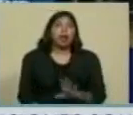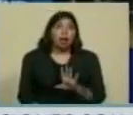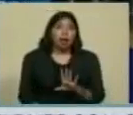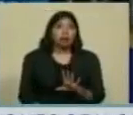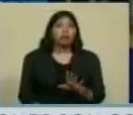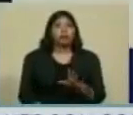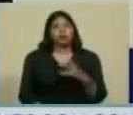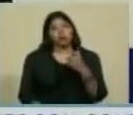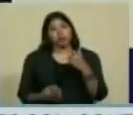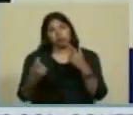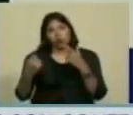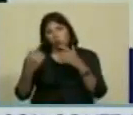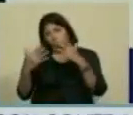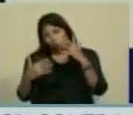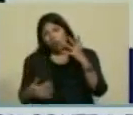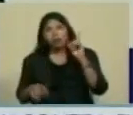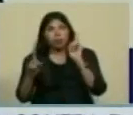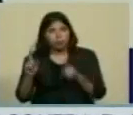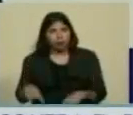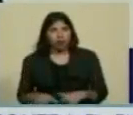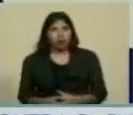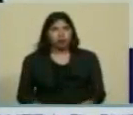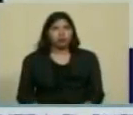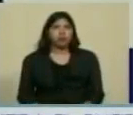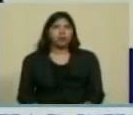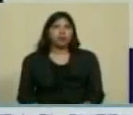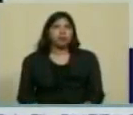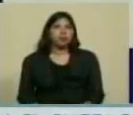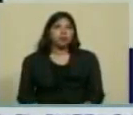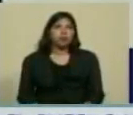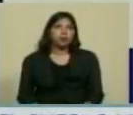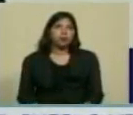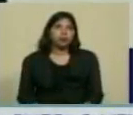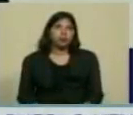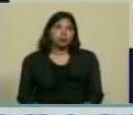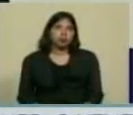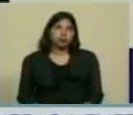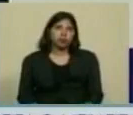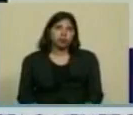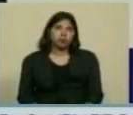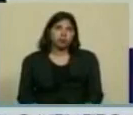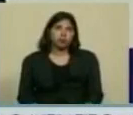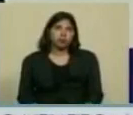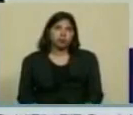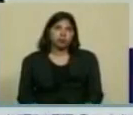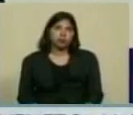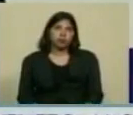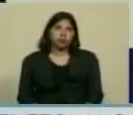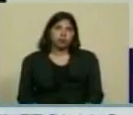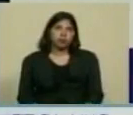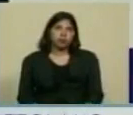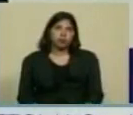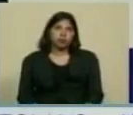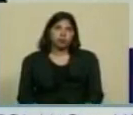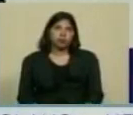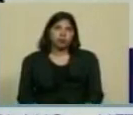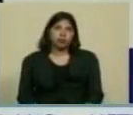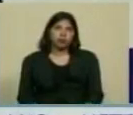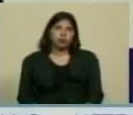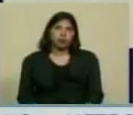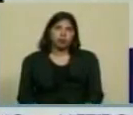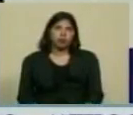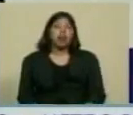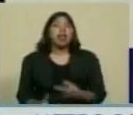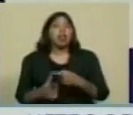otras potencialidades que puedan brindarse en otros aspectos del desarrollo científico nacional. Todo esto nos